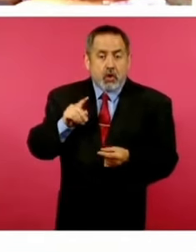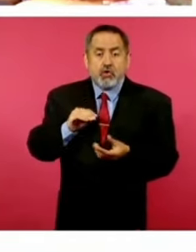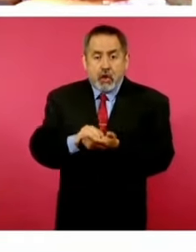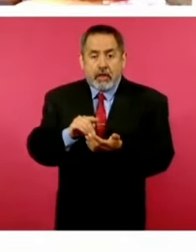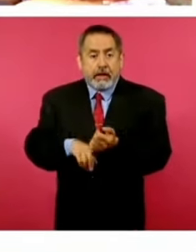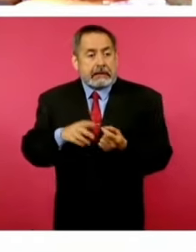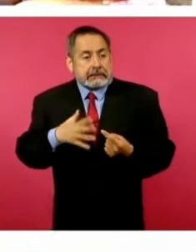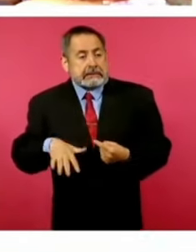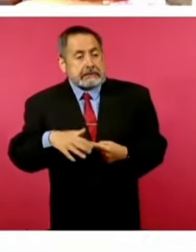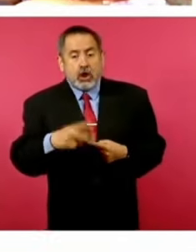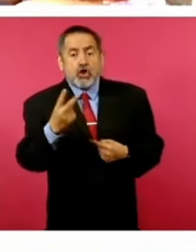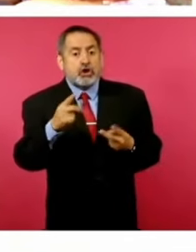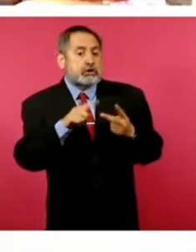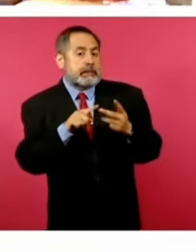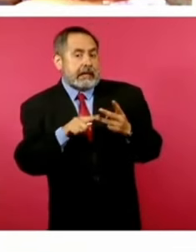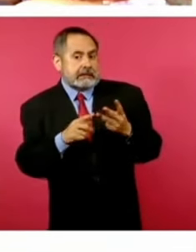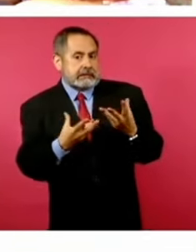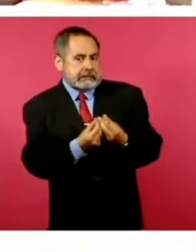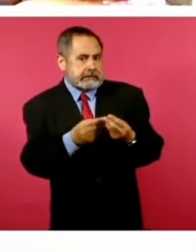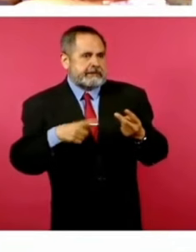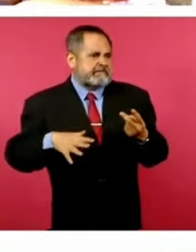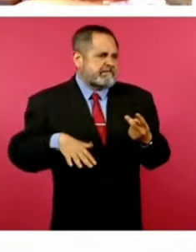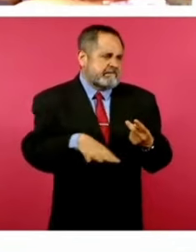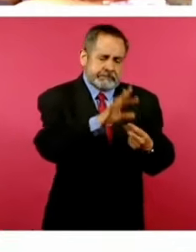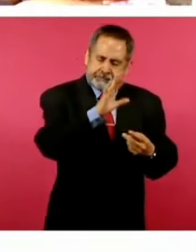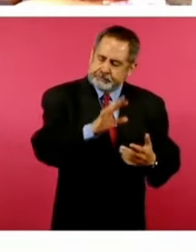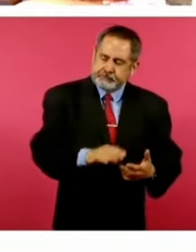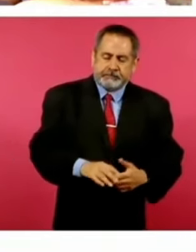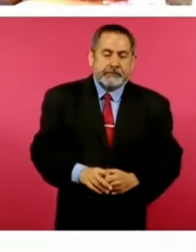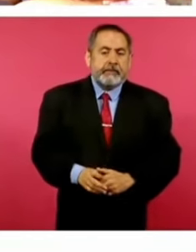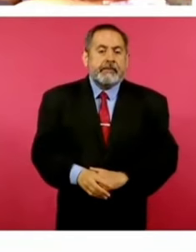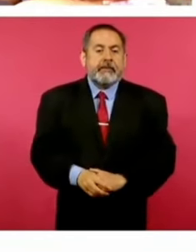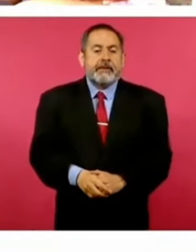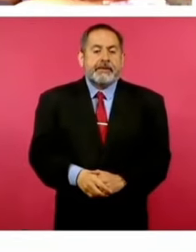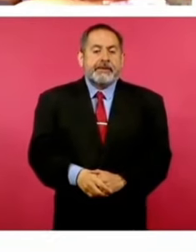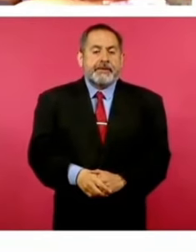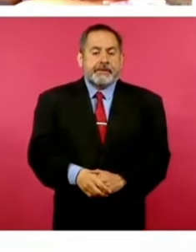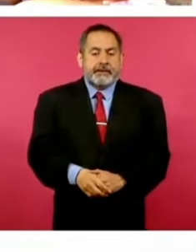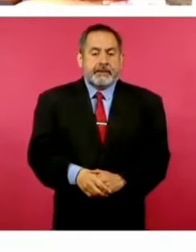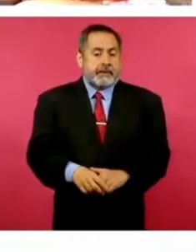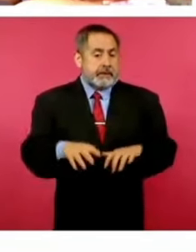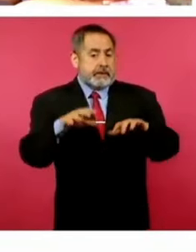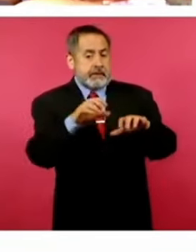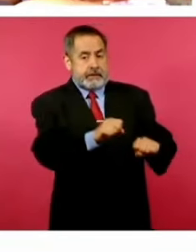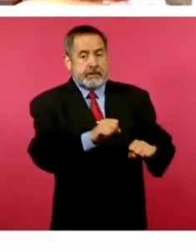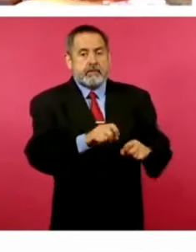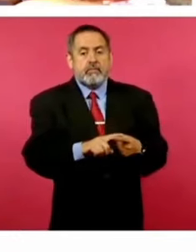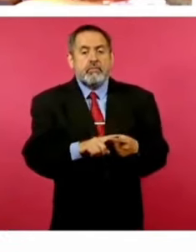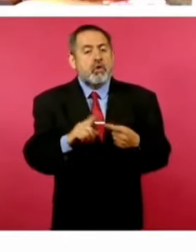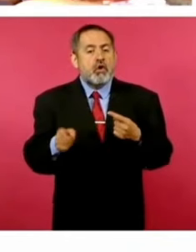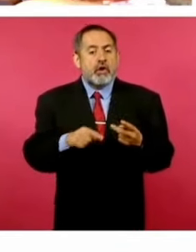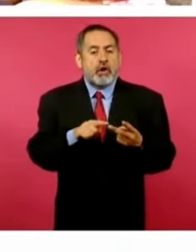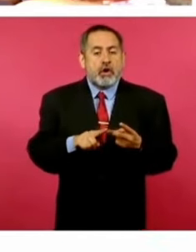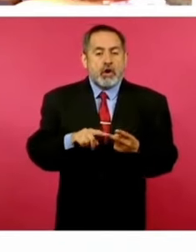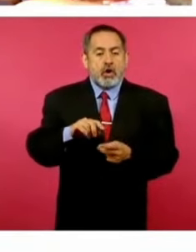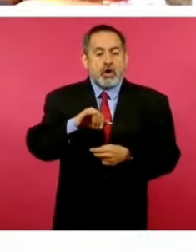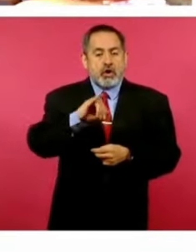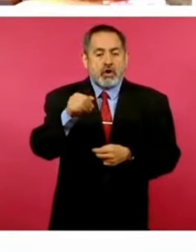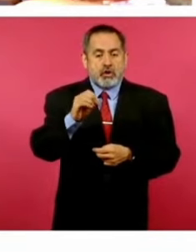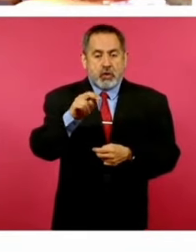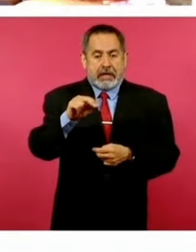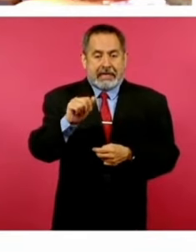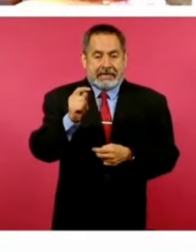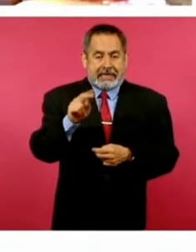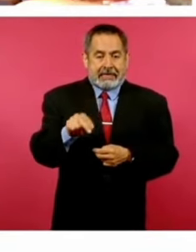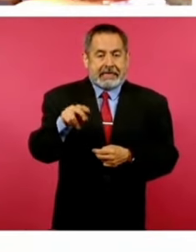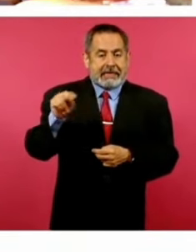personas más por estos hechos adelante esta detención de Jonathan n él fue detenido el día